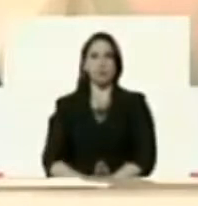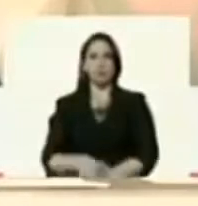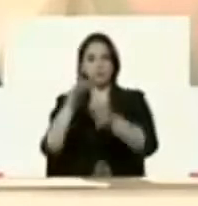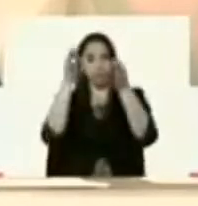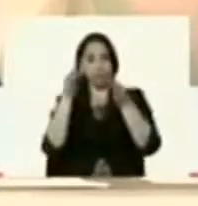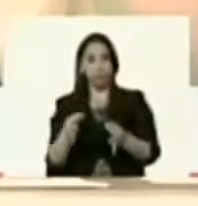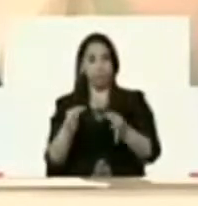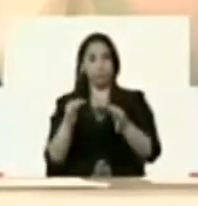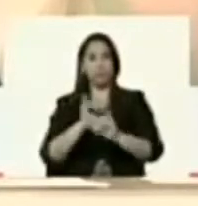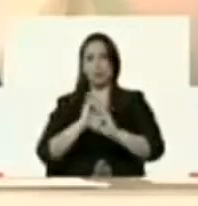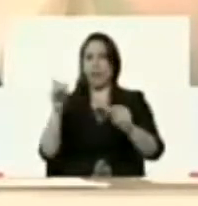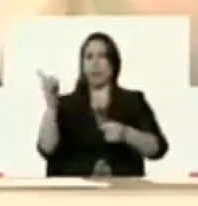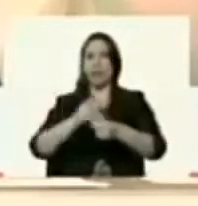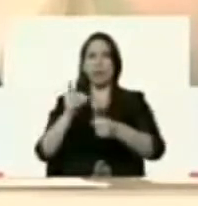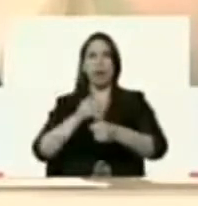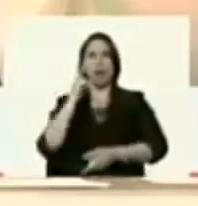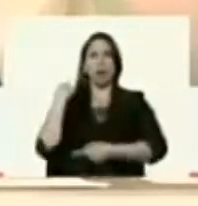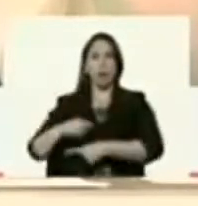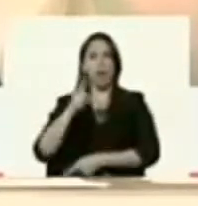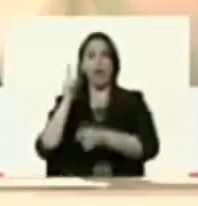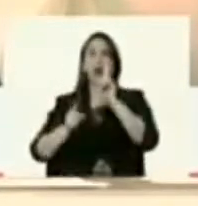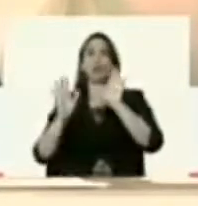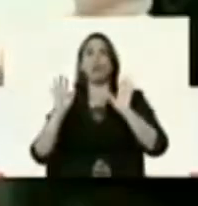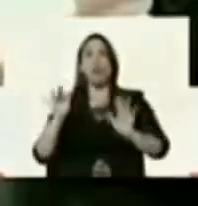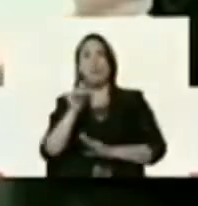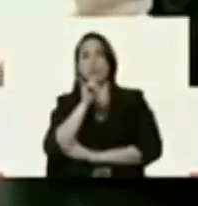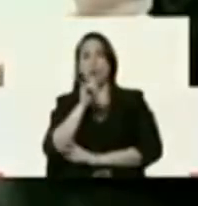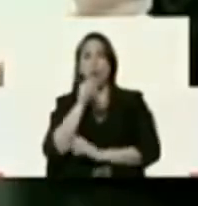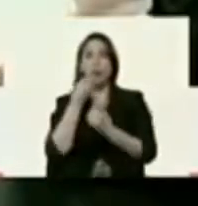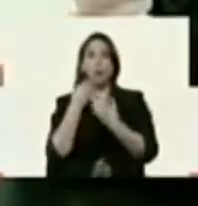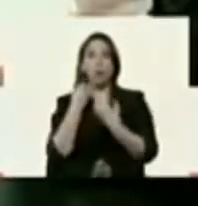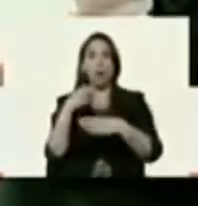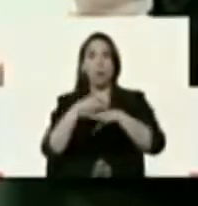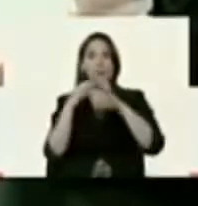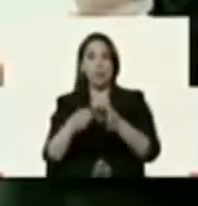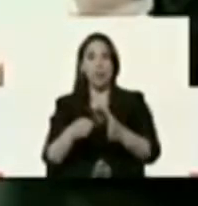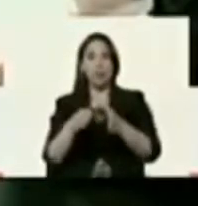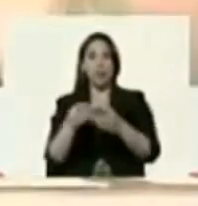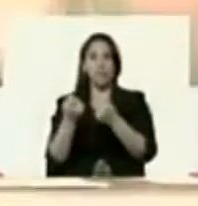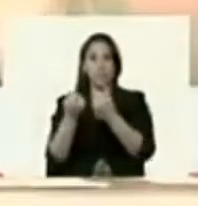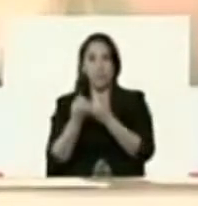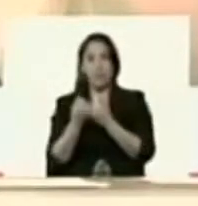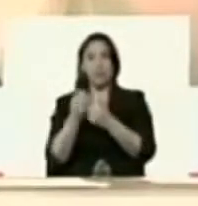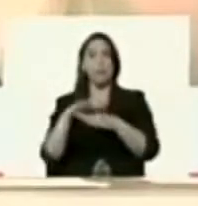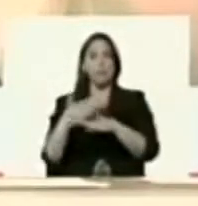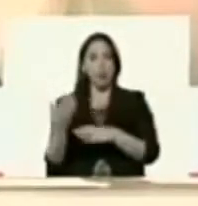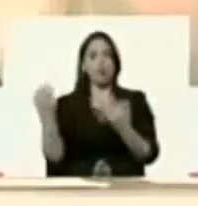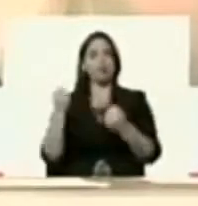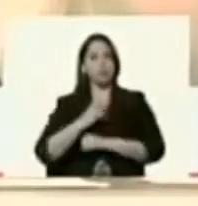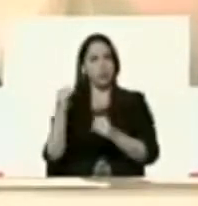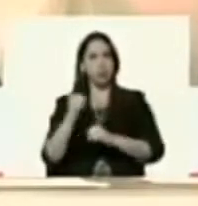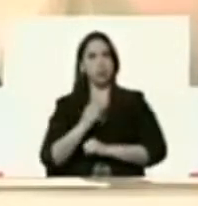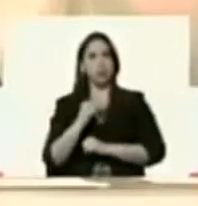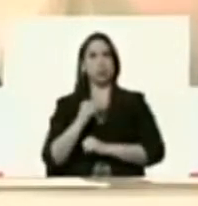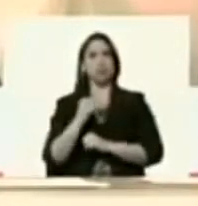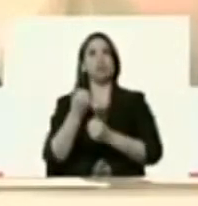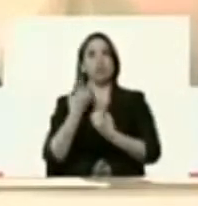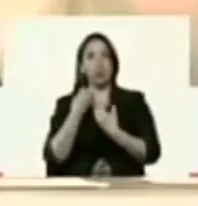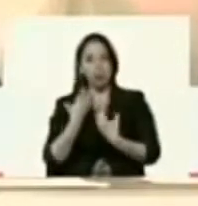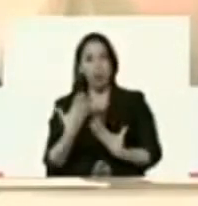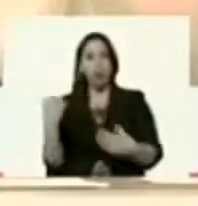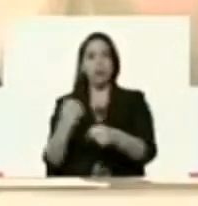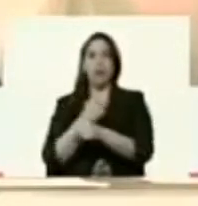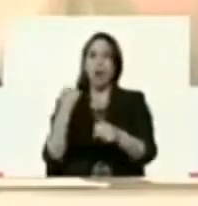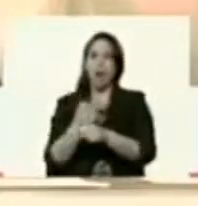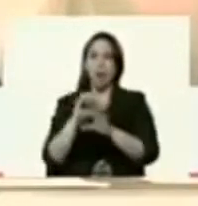estás dateado, tienes algún informante bueno del Ministerio de Finanzas, porque efectivamente Venezuela está trabajando el mundo de las